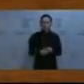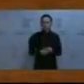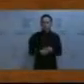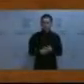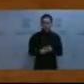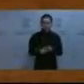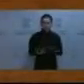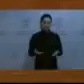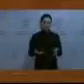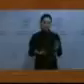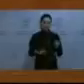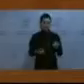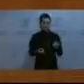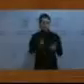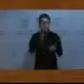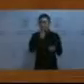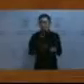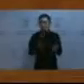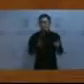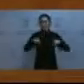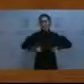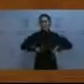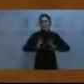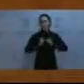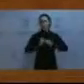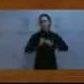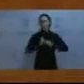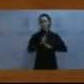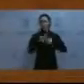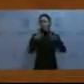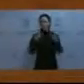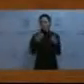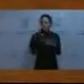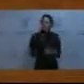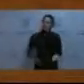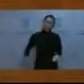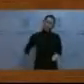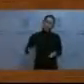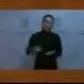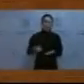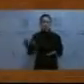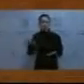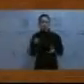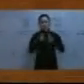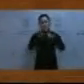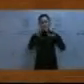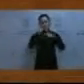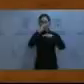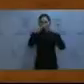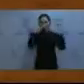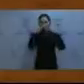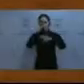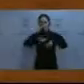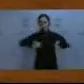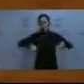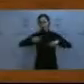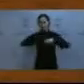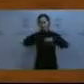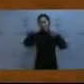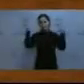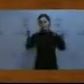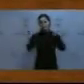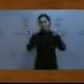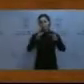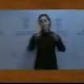Parecía, en cierta manera, este grupo parlamentario exigía que una empresa pública, mayoritariamente pública,